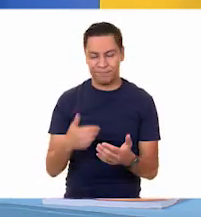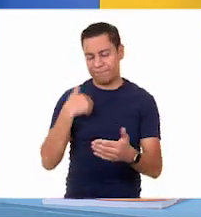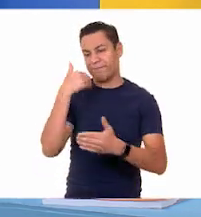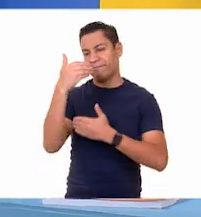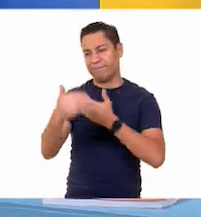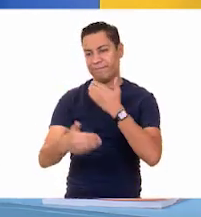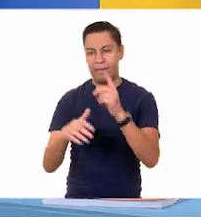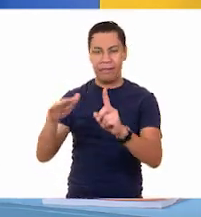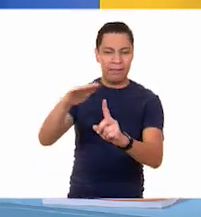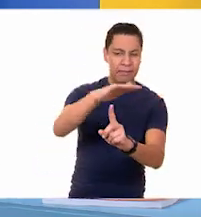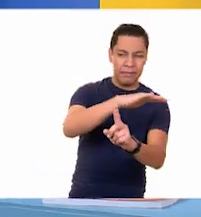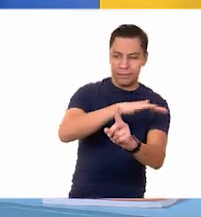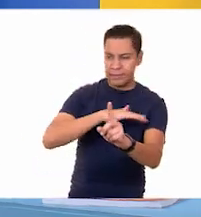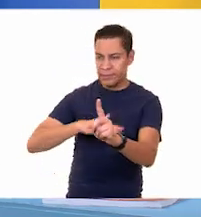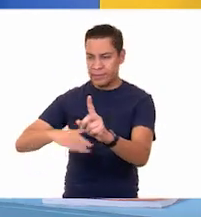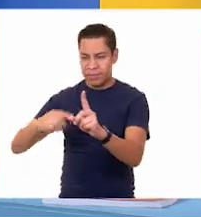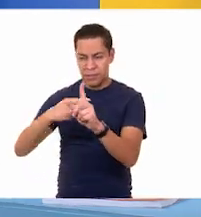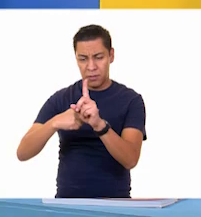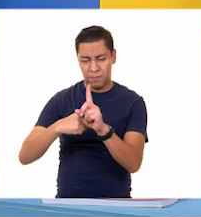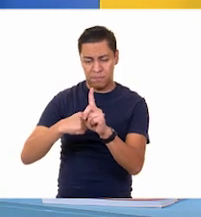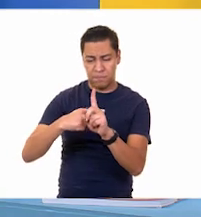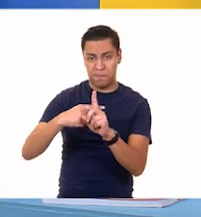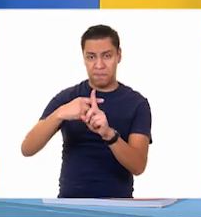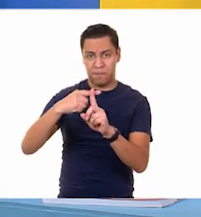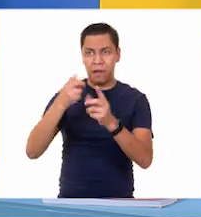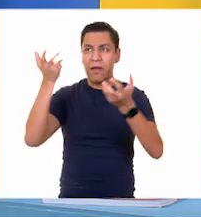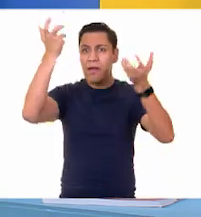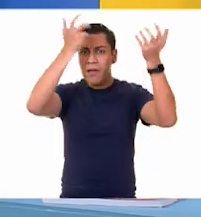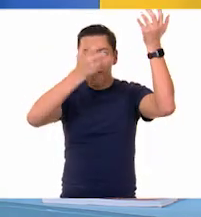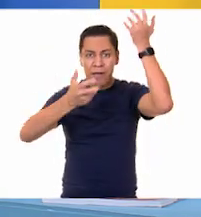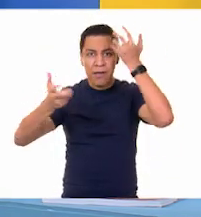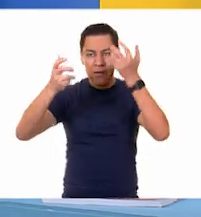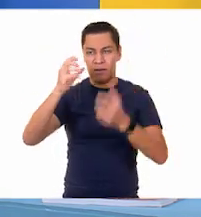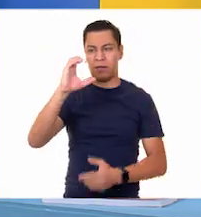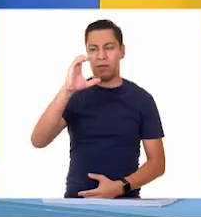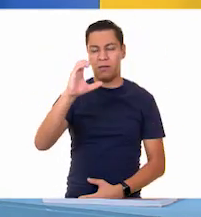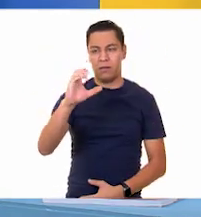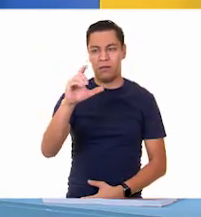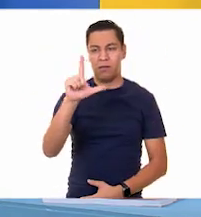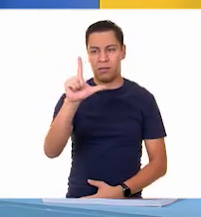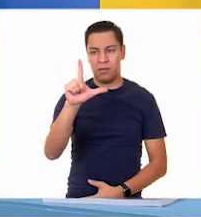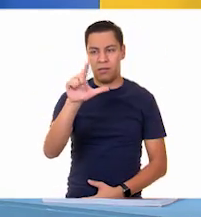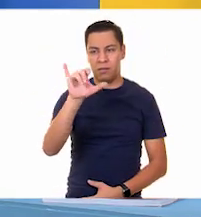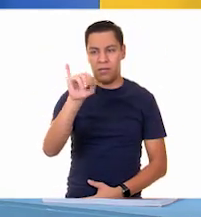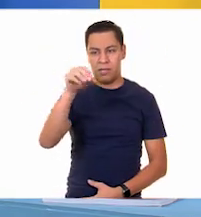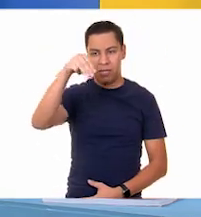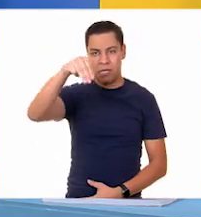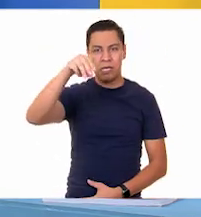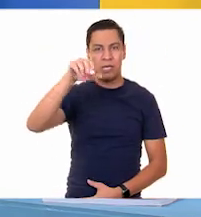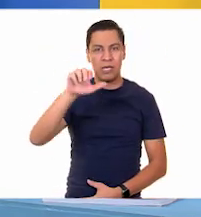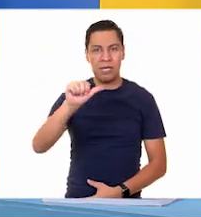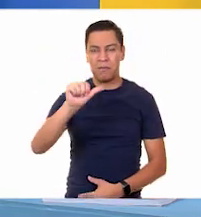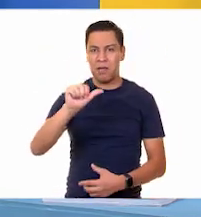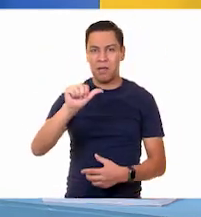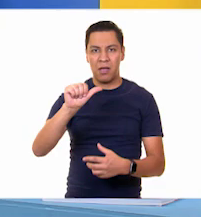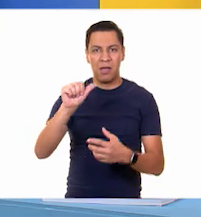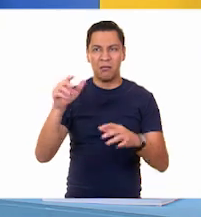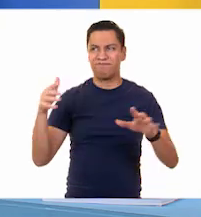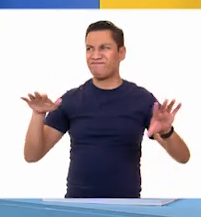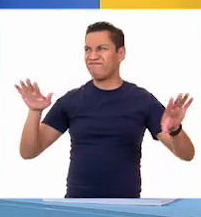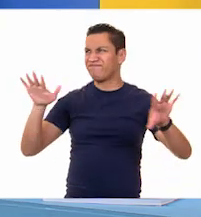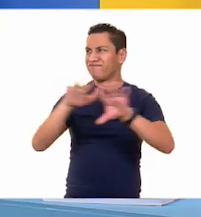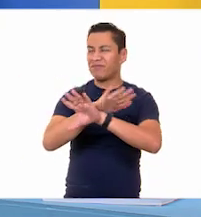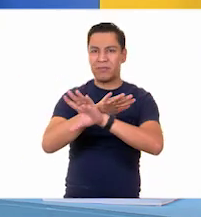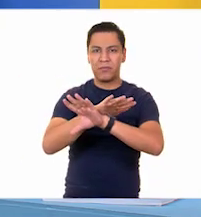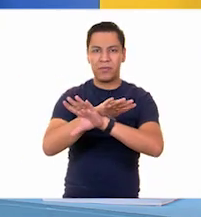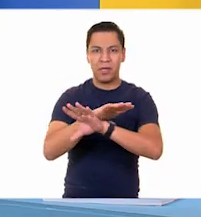zona incrementa, los ciclos de lluvia se ven severamente alterados, sin olvidar que la fauna y la flora también sufren las consecuencias